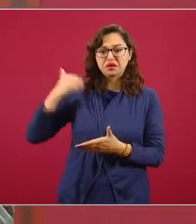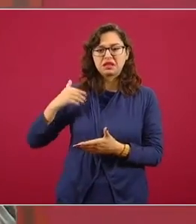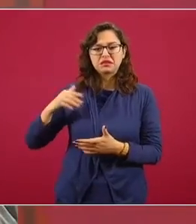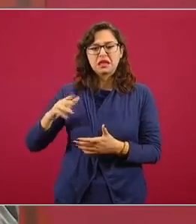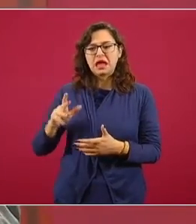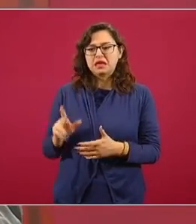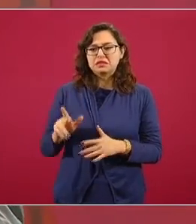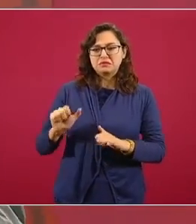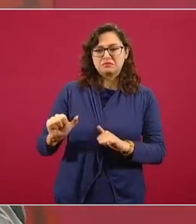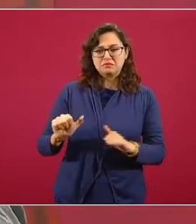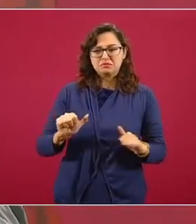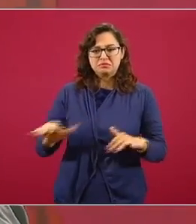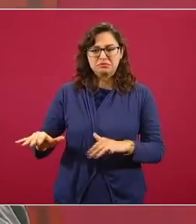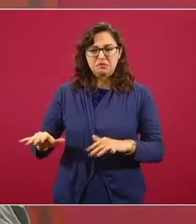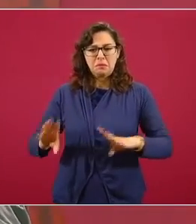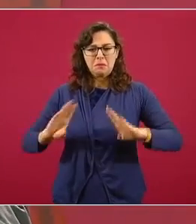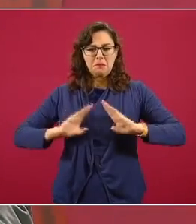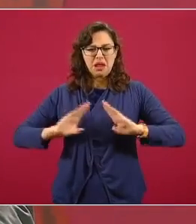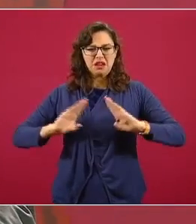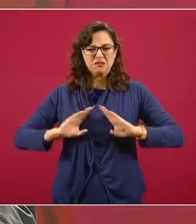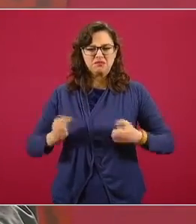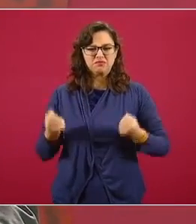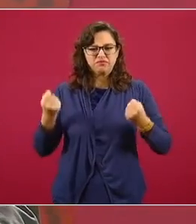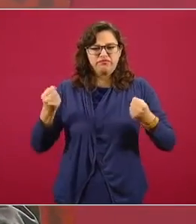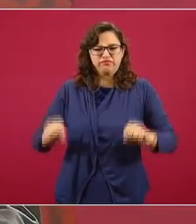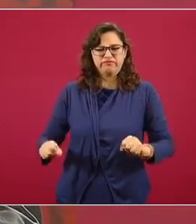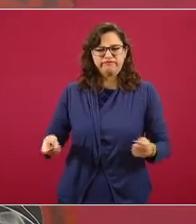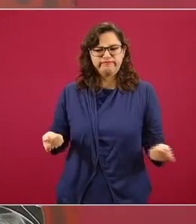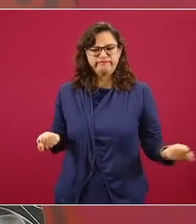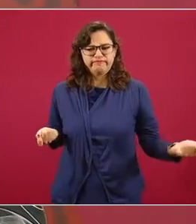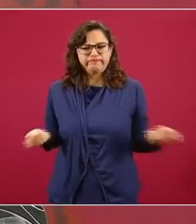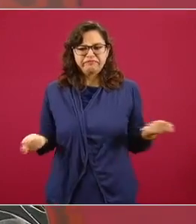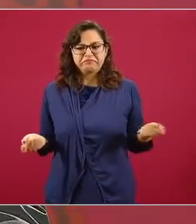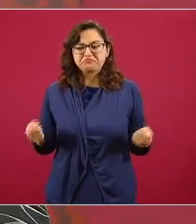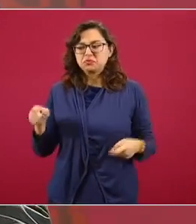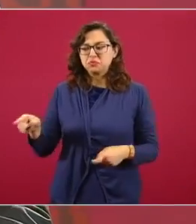azotaron en América, sobre todo en el Cono Sur,